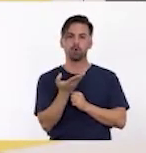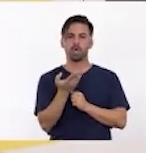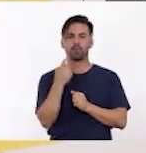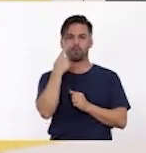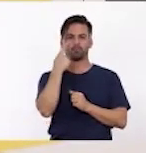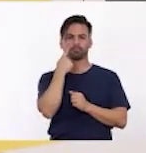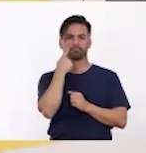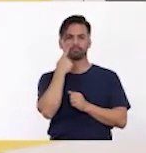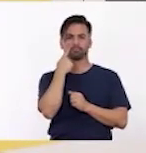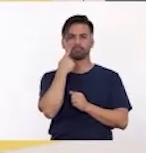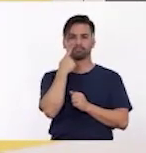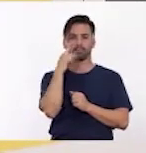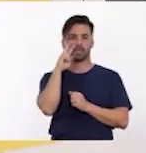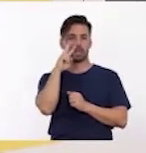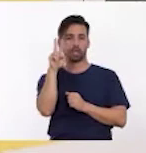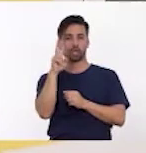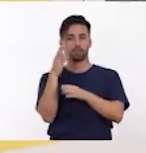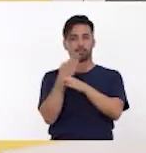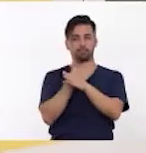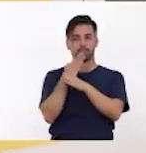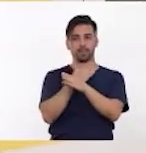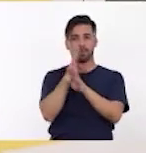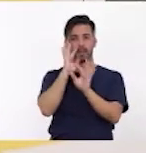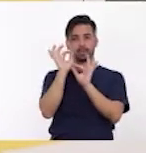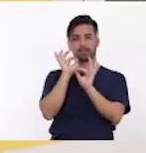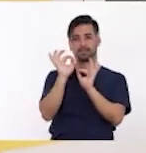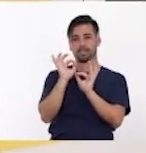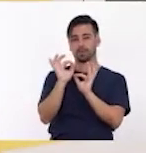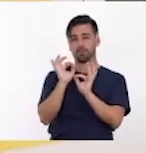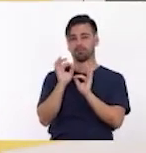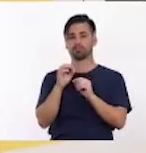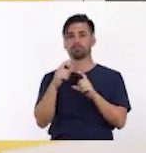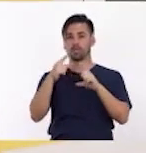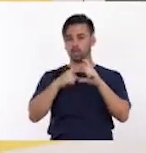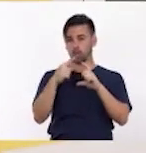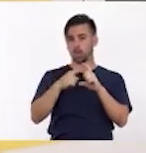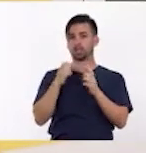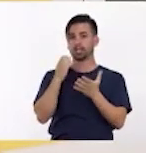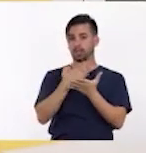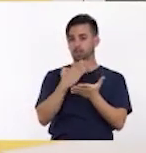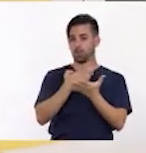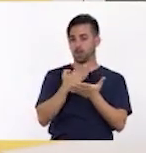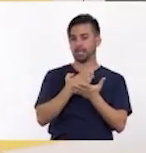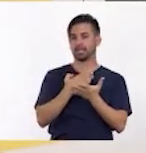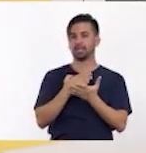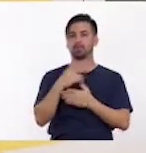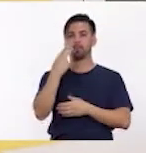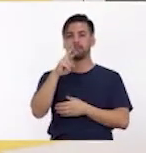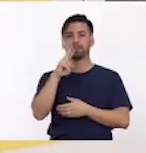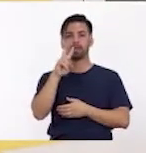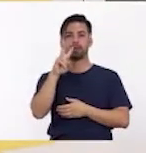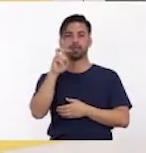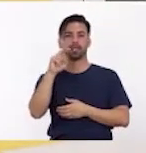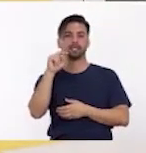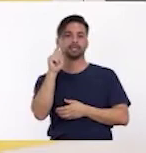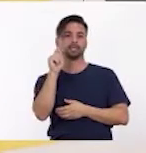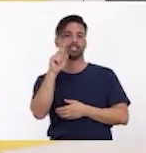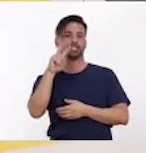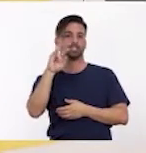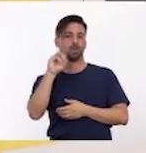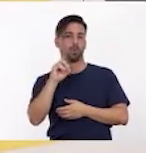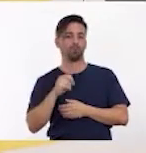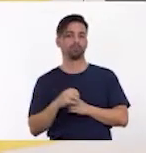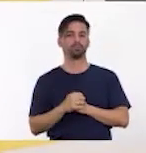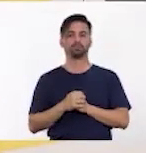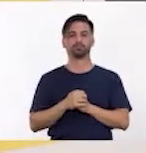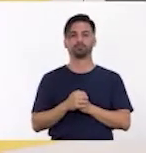preventiva que nos están llamando los contenidos educativos, a tener prevención ante las drogas y ante todas estas cosas que